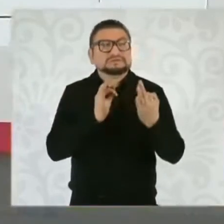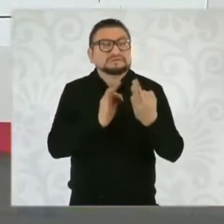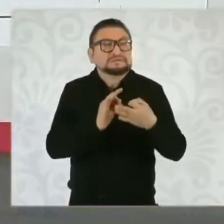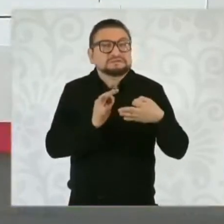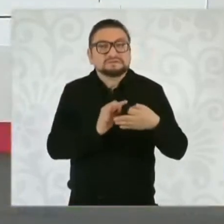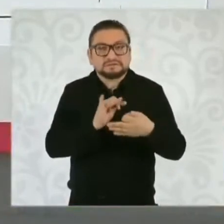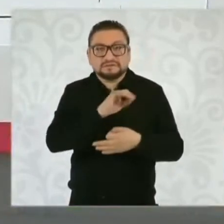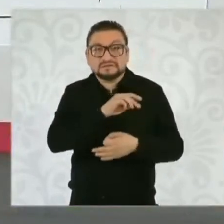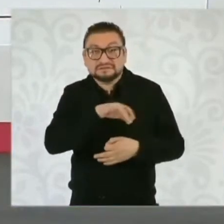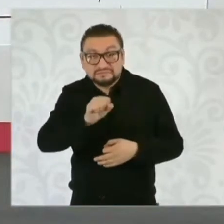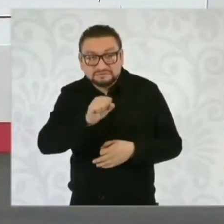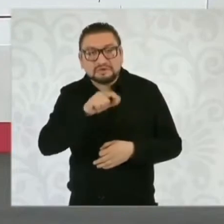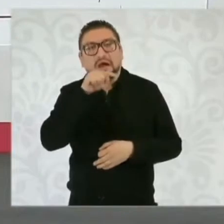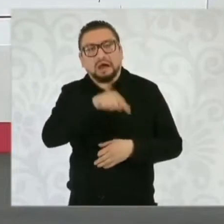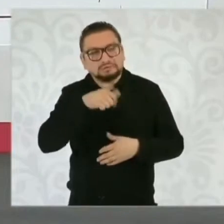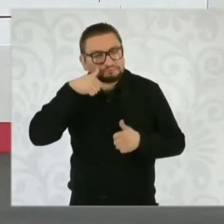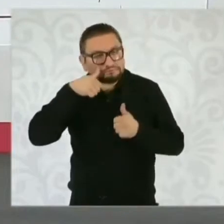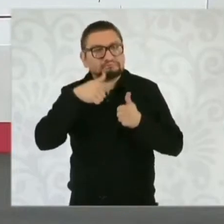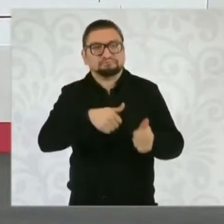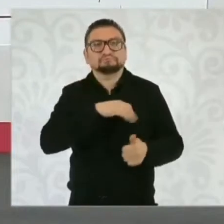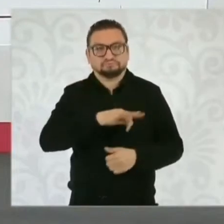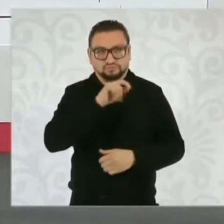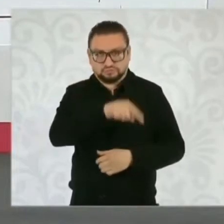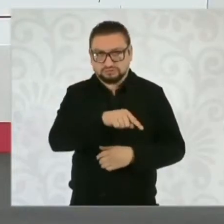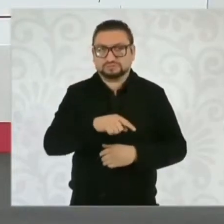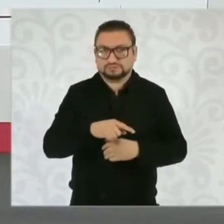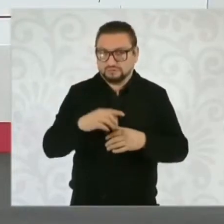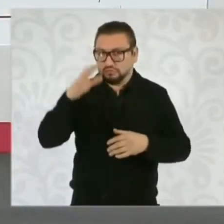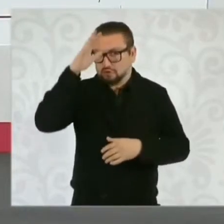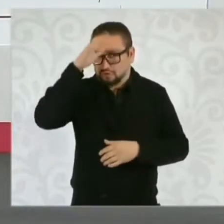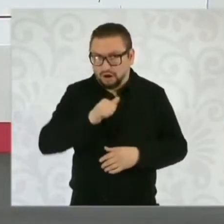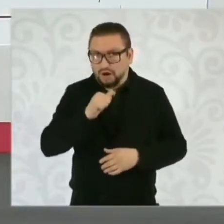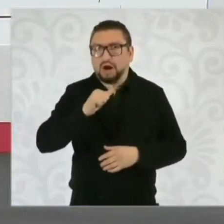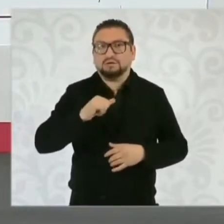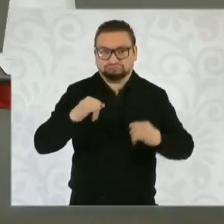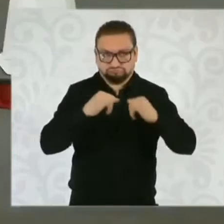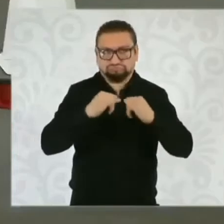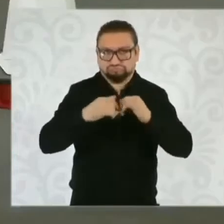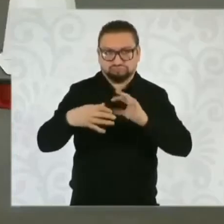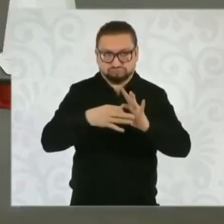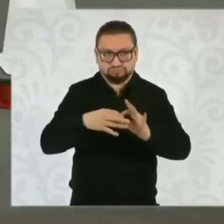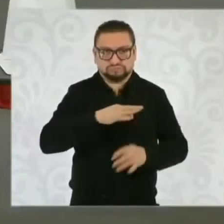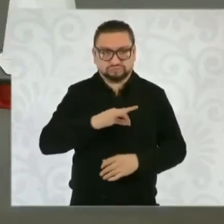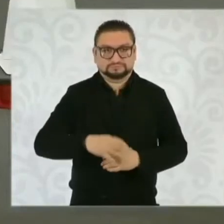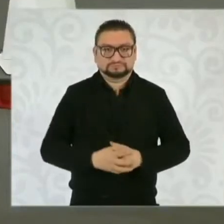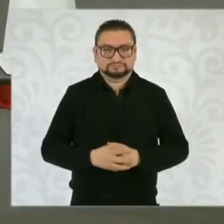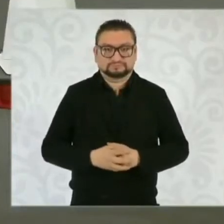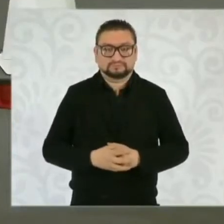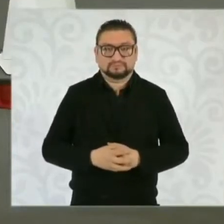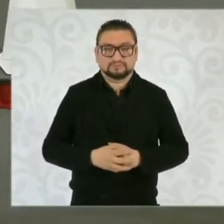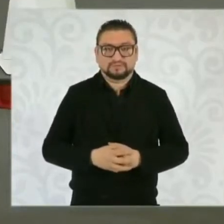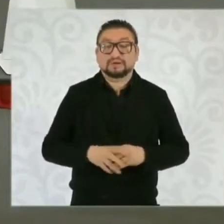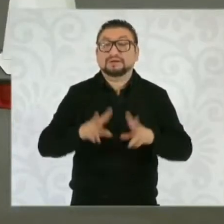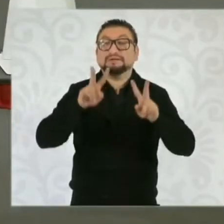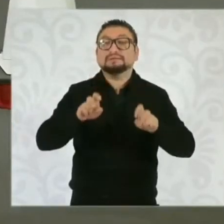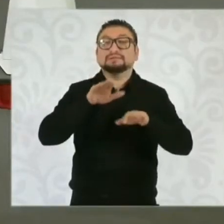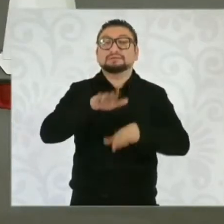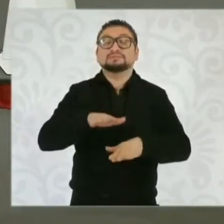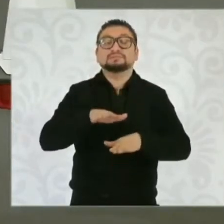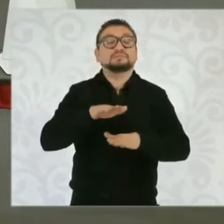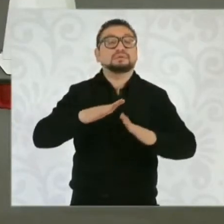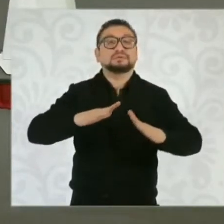que está más cerca, entonces él le atiende en la del IMSS. Son convenios interinstitucionales. En el caso de